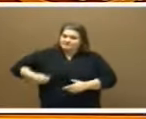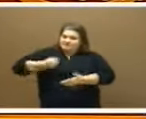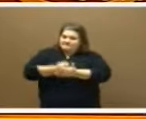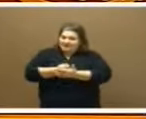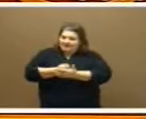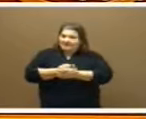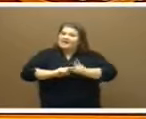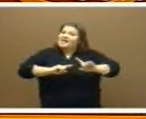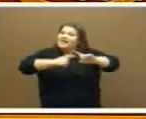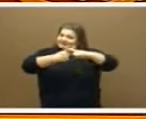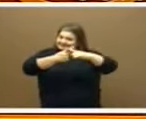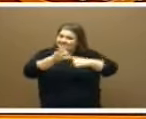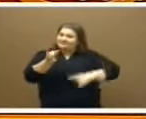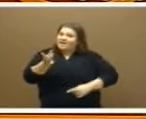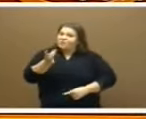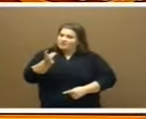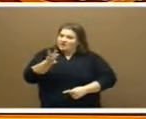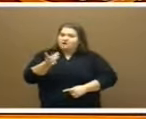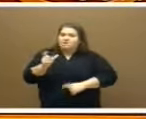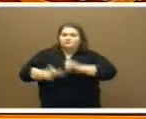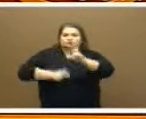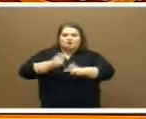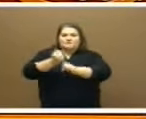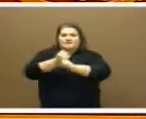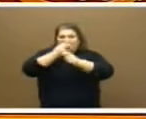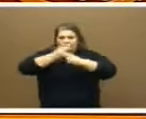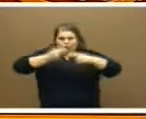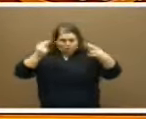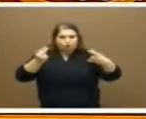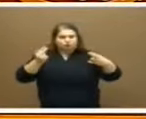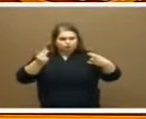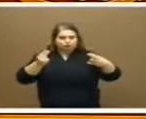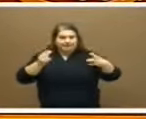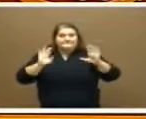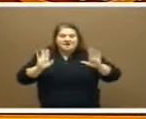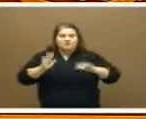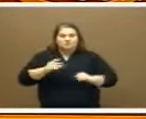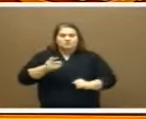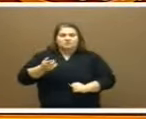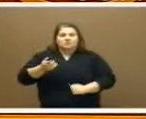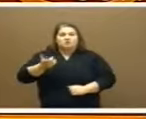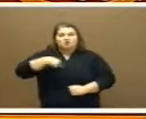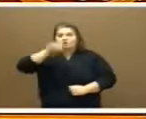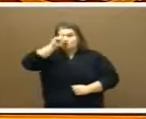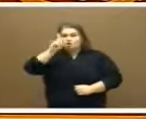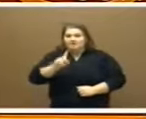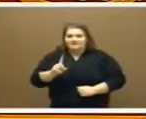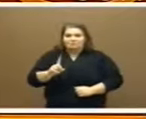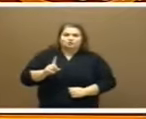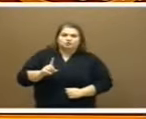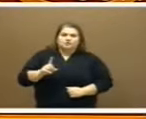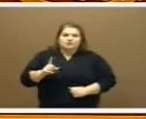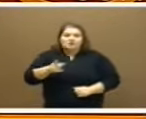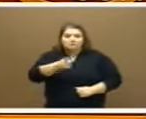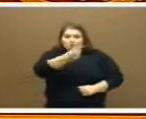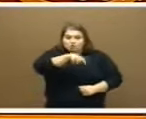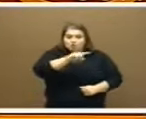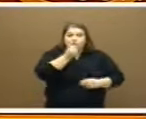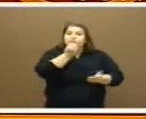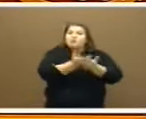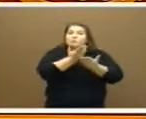paga que se les debe a los empleados públicos. Lo que no sabemos es si, de la forma que ustedes lo plantean